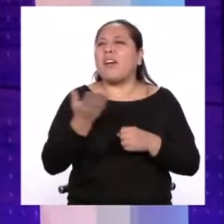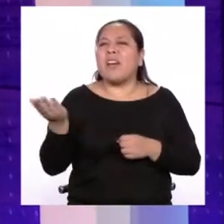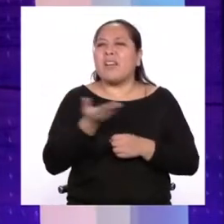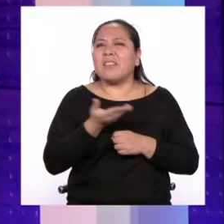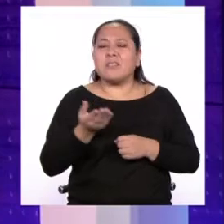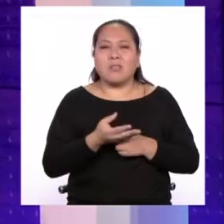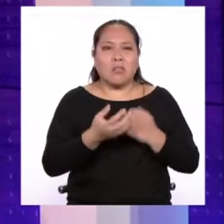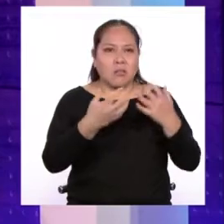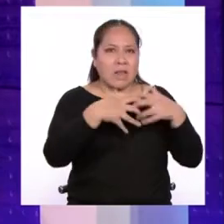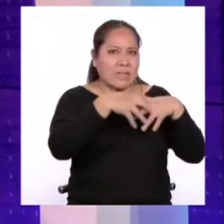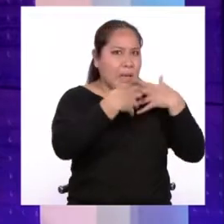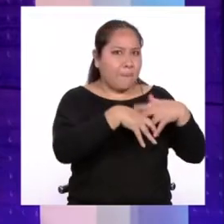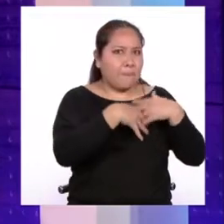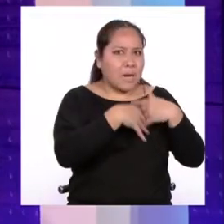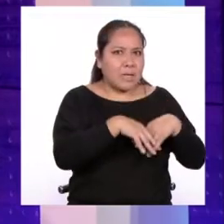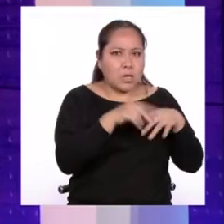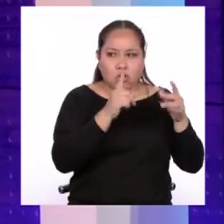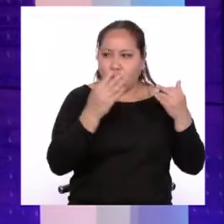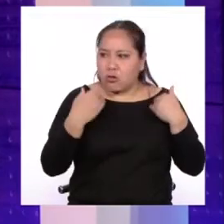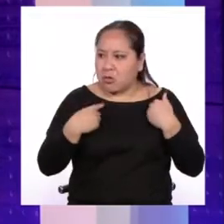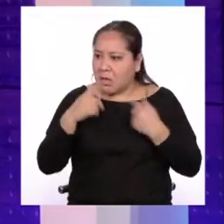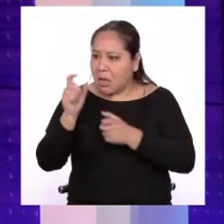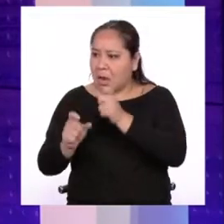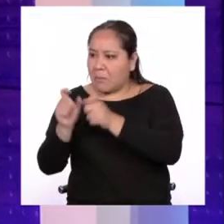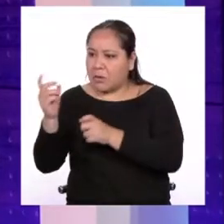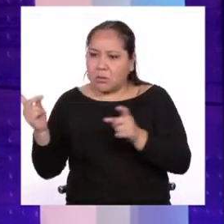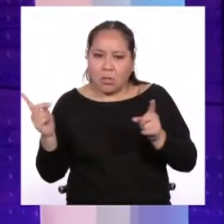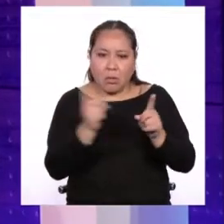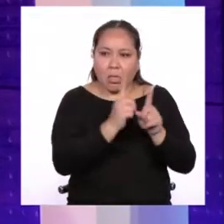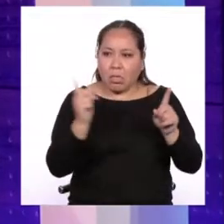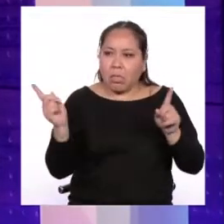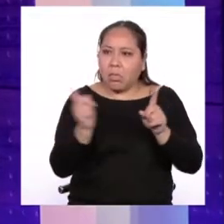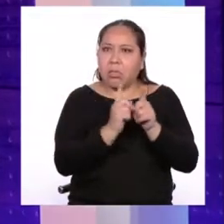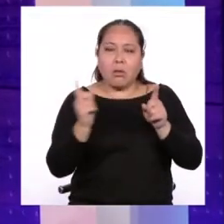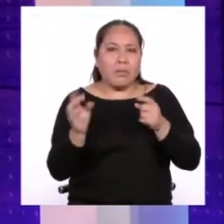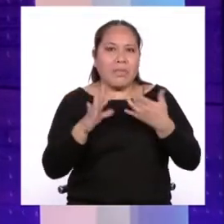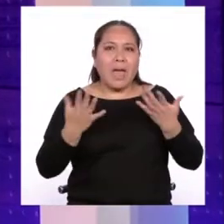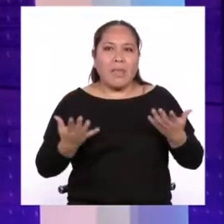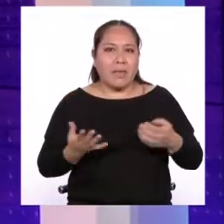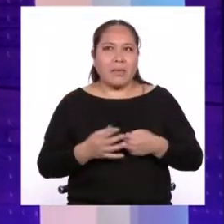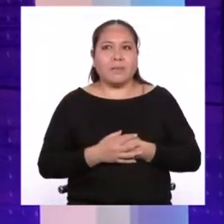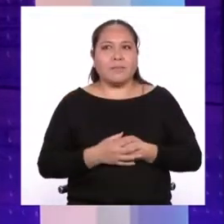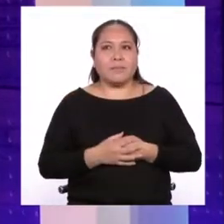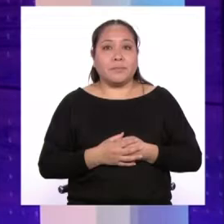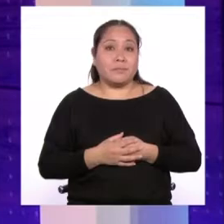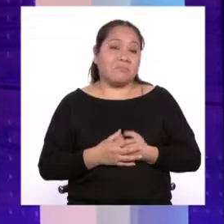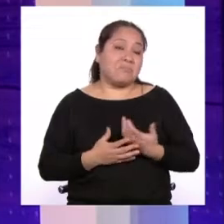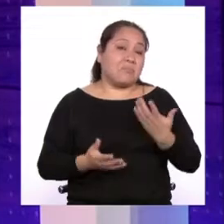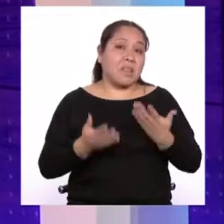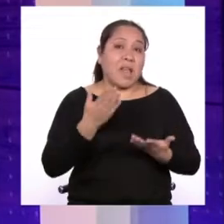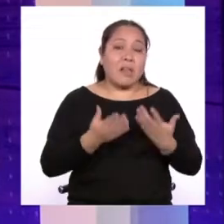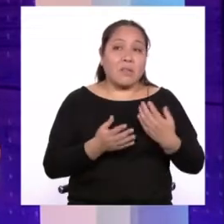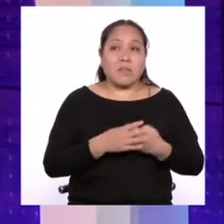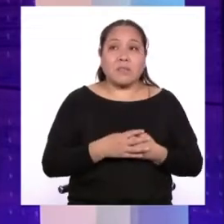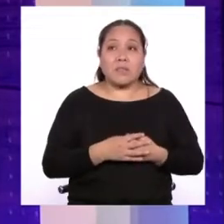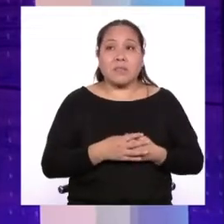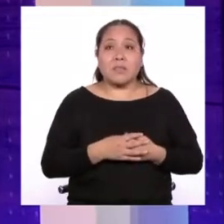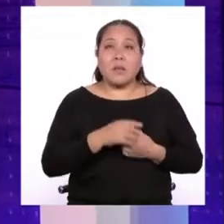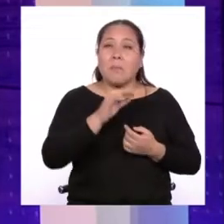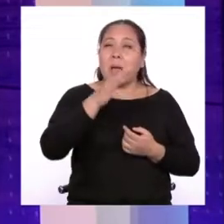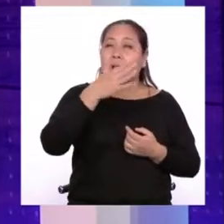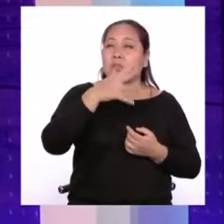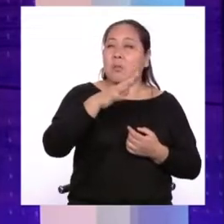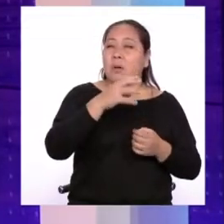las empresas si no llega toda su fuerza laboral? En el mejor de los casos, a